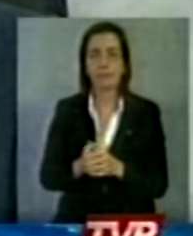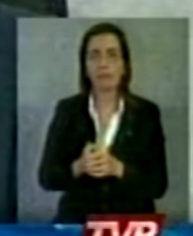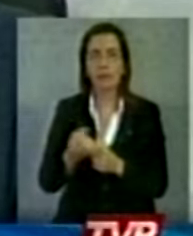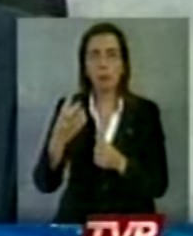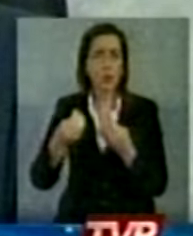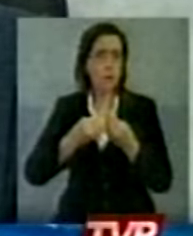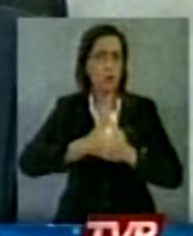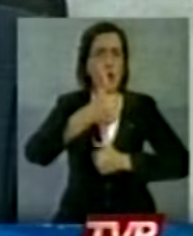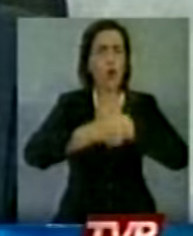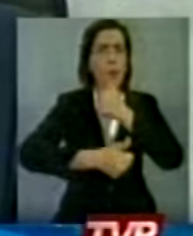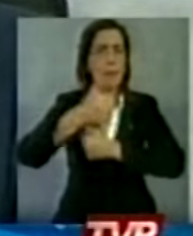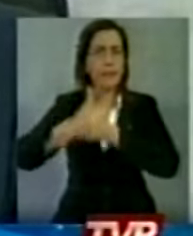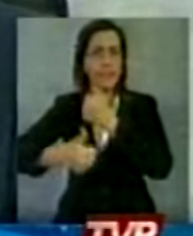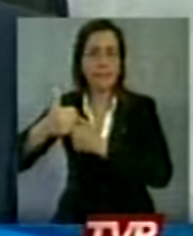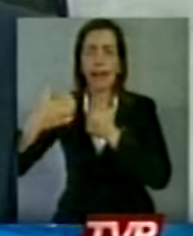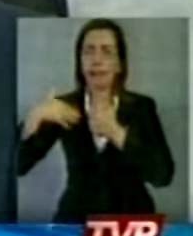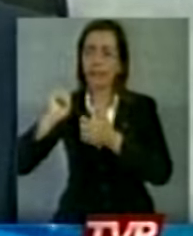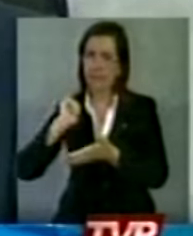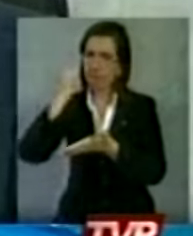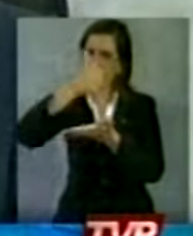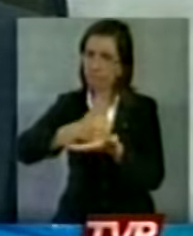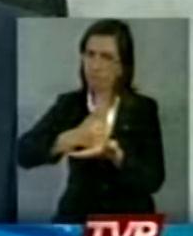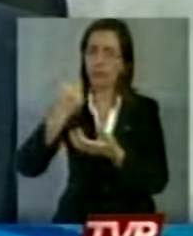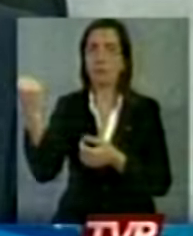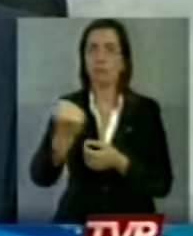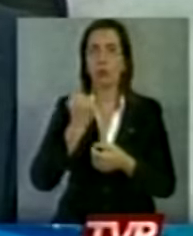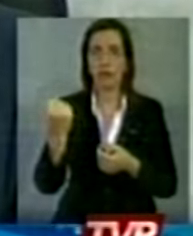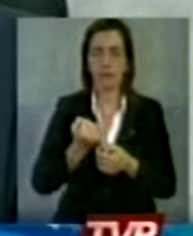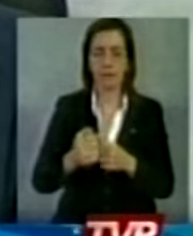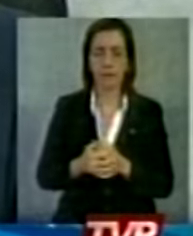fuertes rivalidades y competencias hegemónicas.